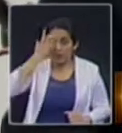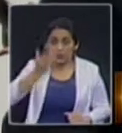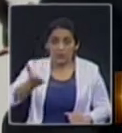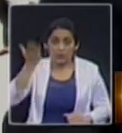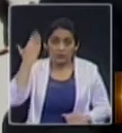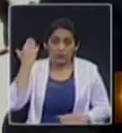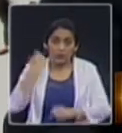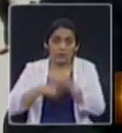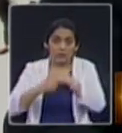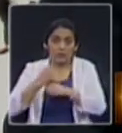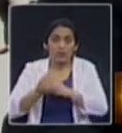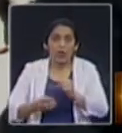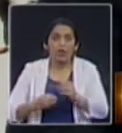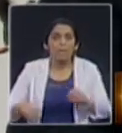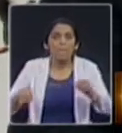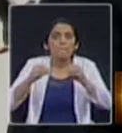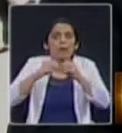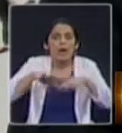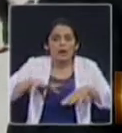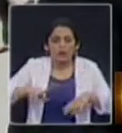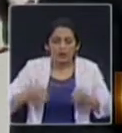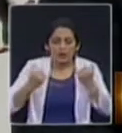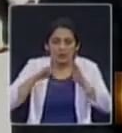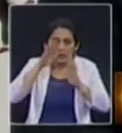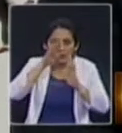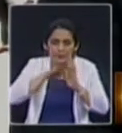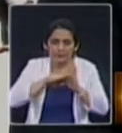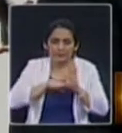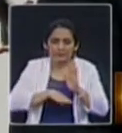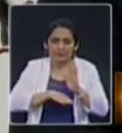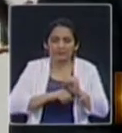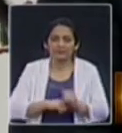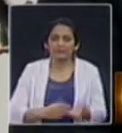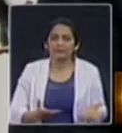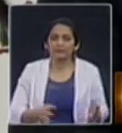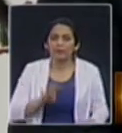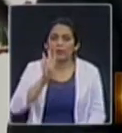disminución total en el cuadro del mando integral de